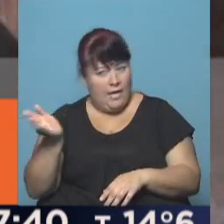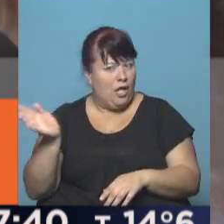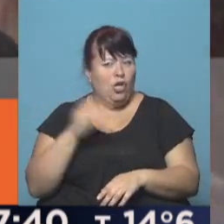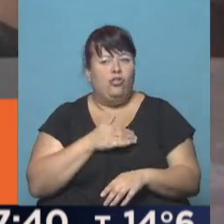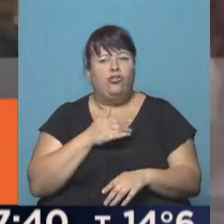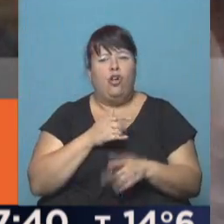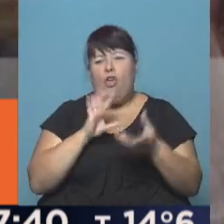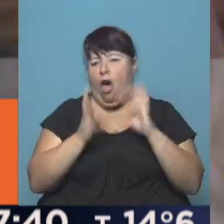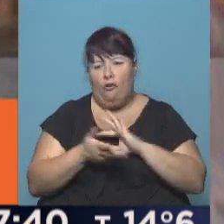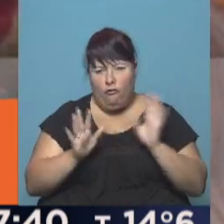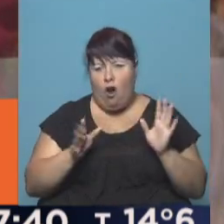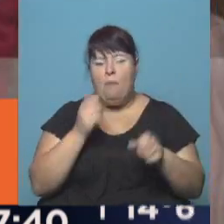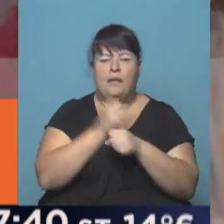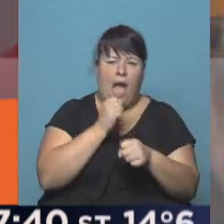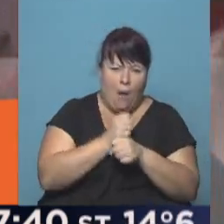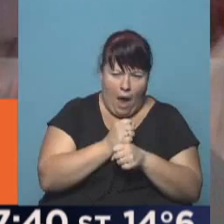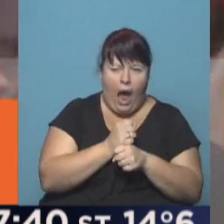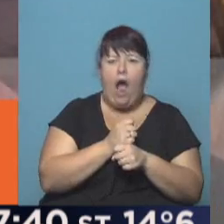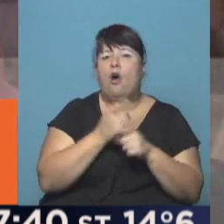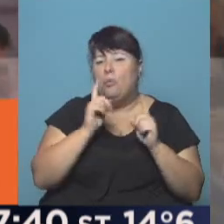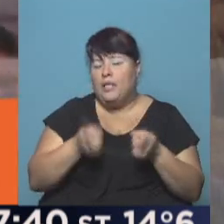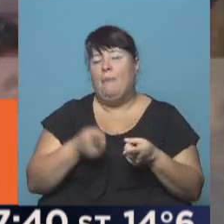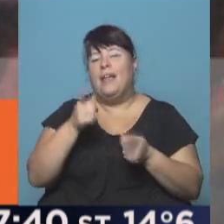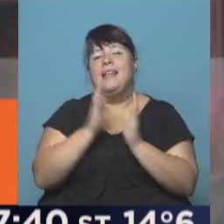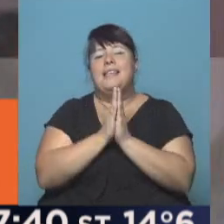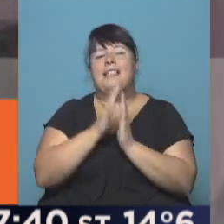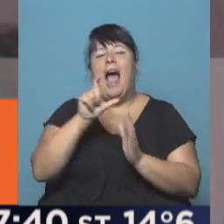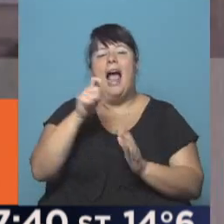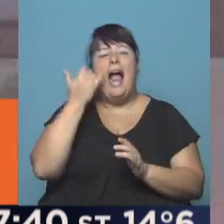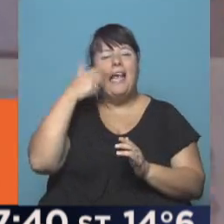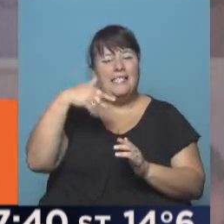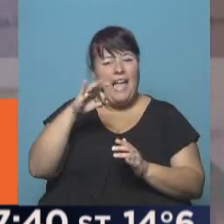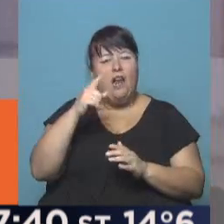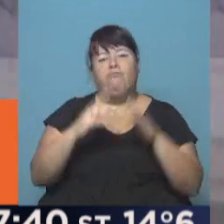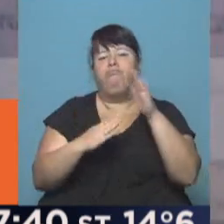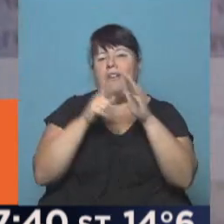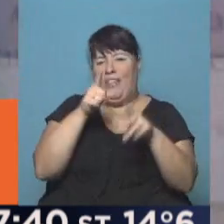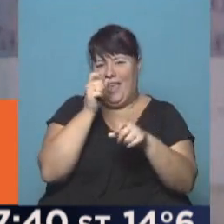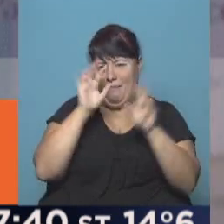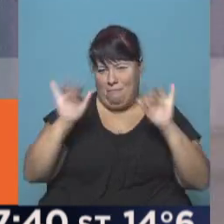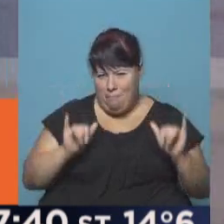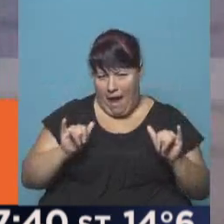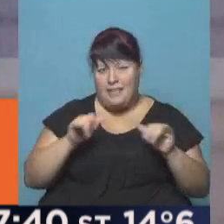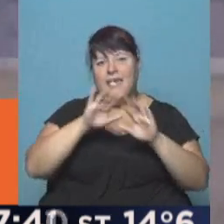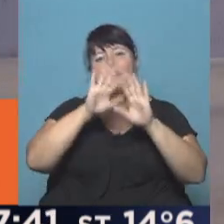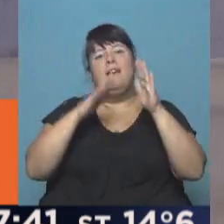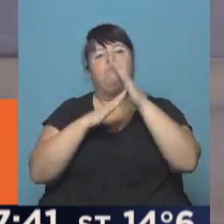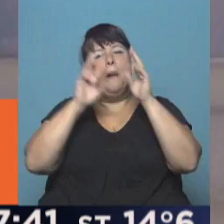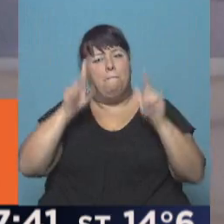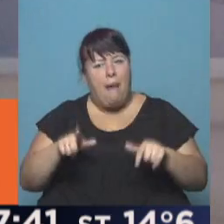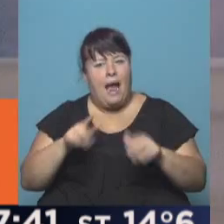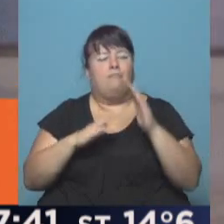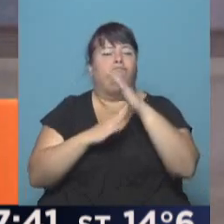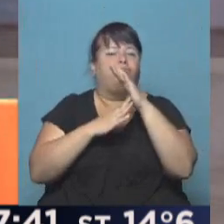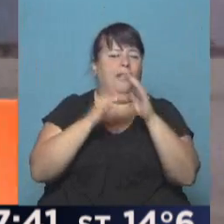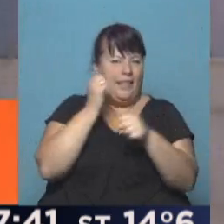tipo de razones desde trabajo por supuesto porque san cayetano es el patrono de la paz el patrono del pan y el